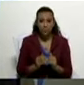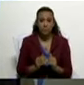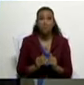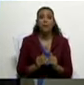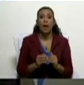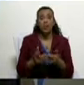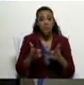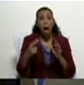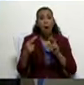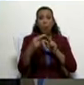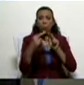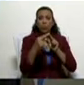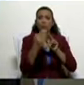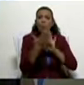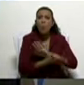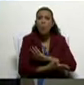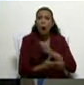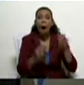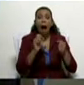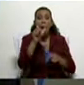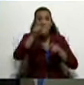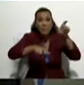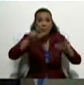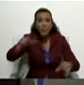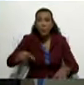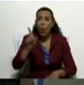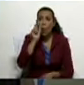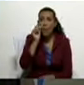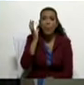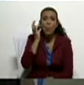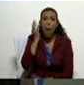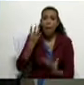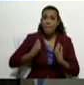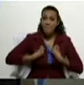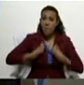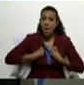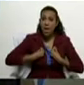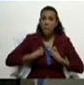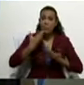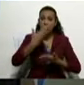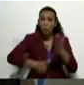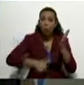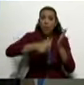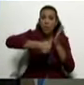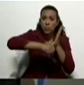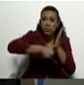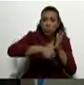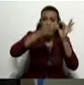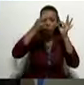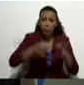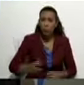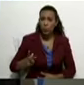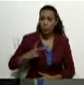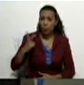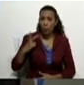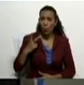dar a conocer a las venezolanas y a los venezolanos en quienes reside la